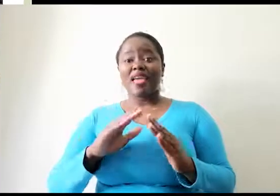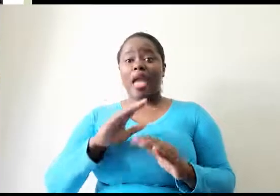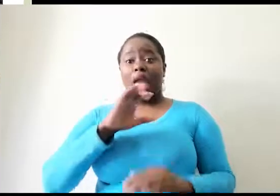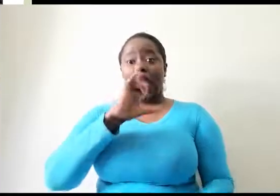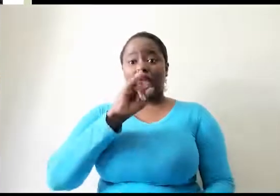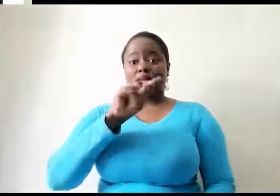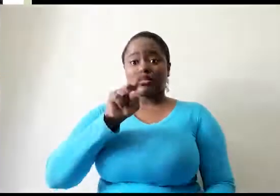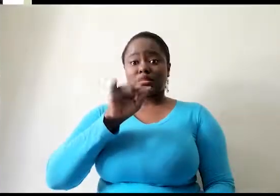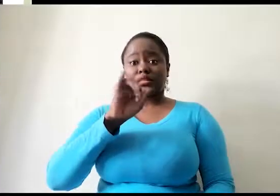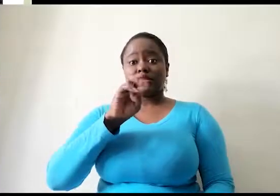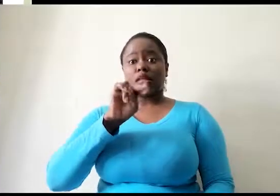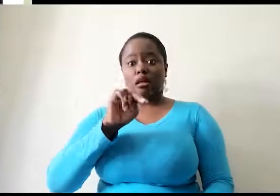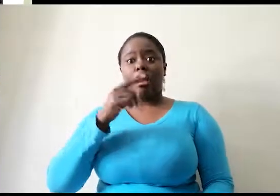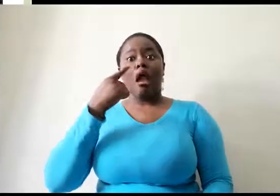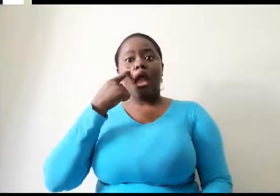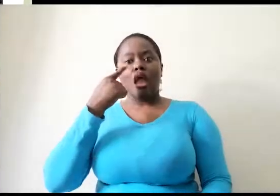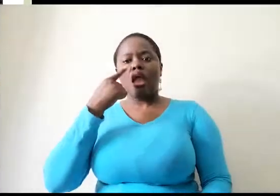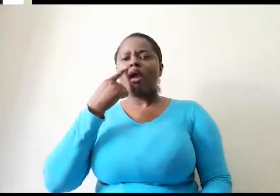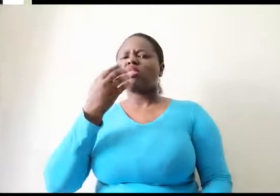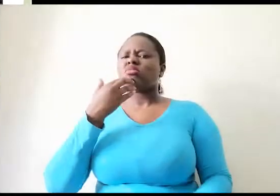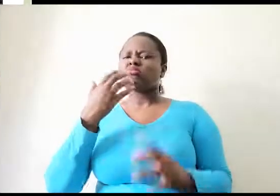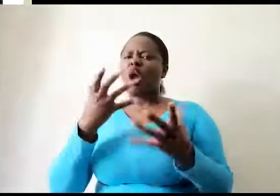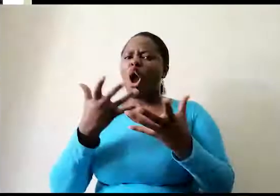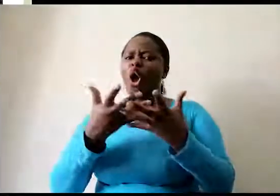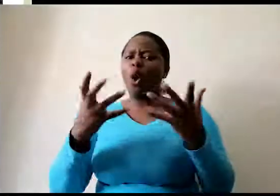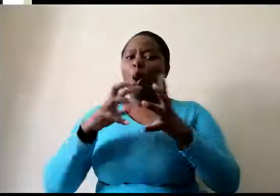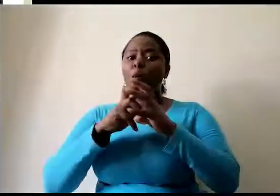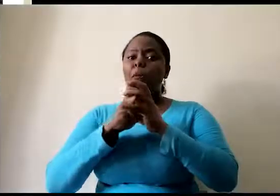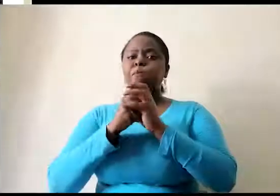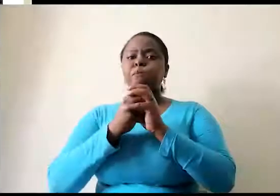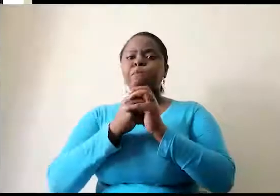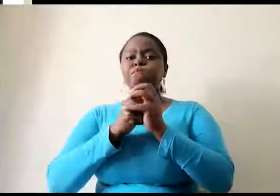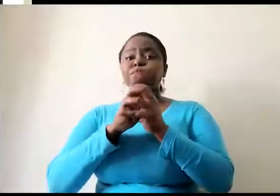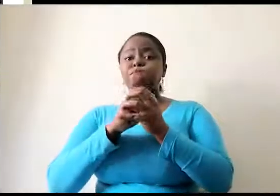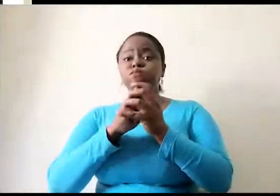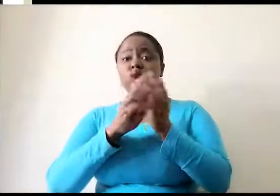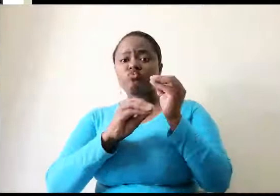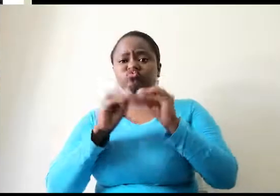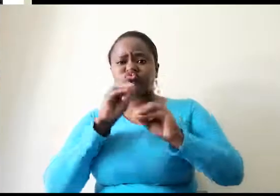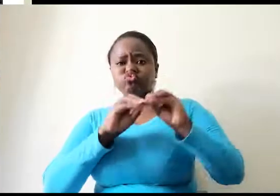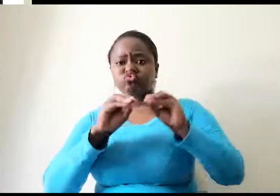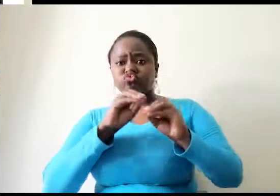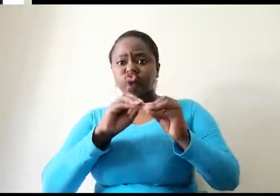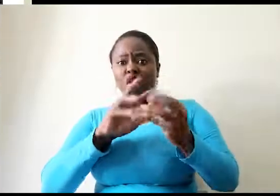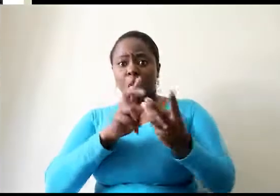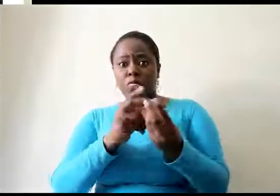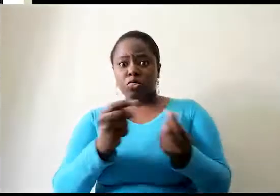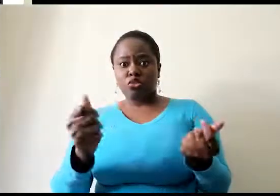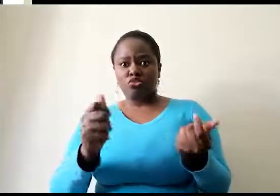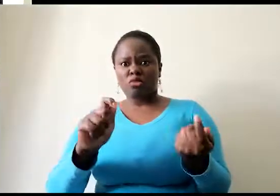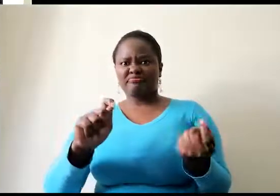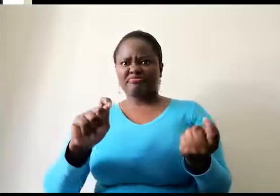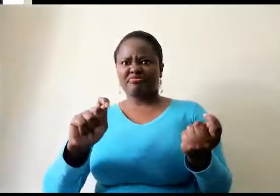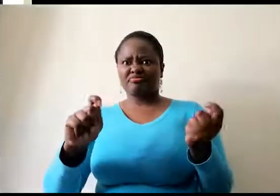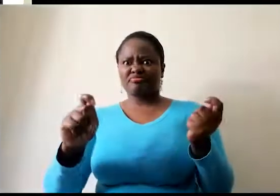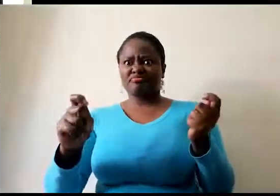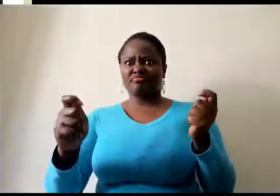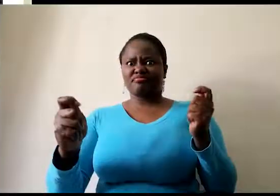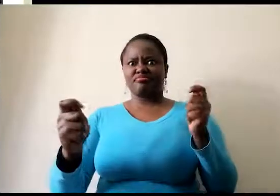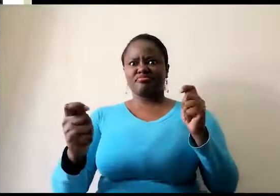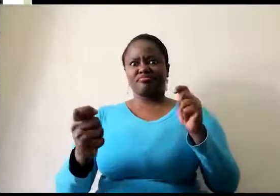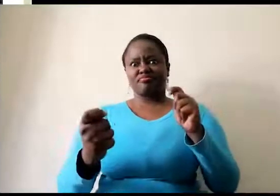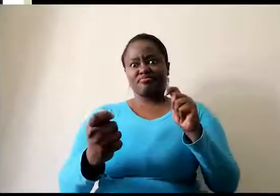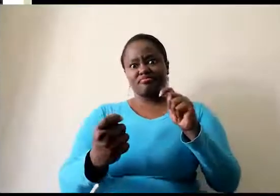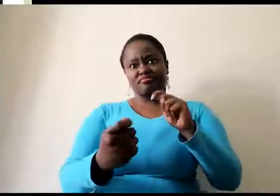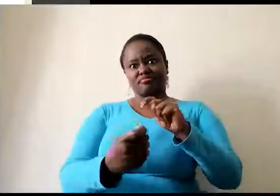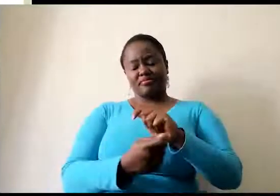teoría de la materia, cuando él decía que la materia no se crea ni se destruye, sino que tan solo se